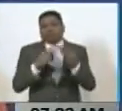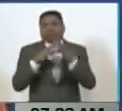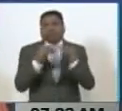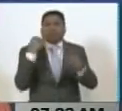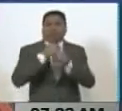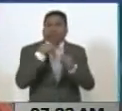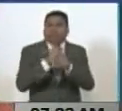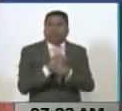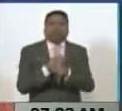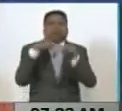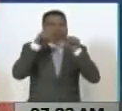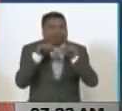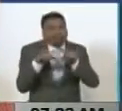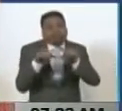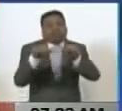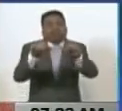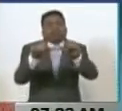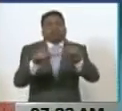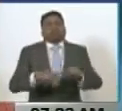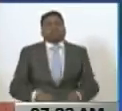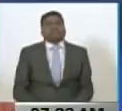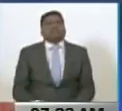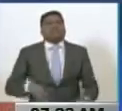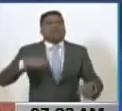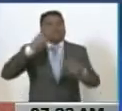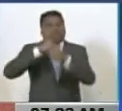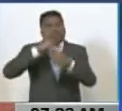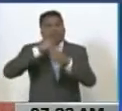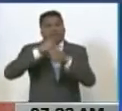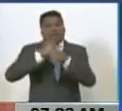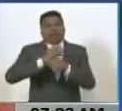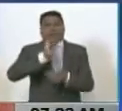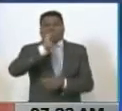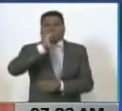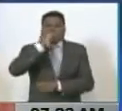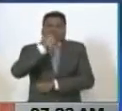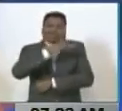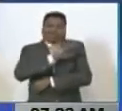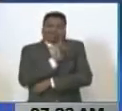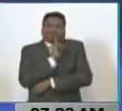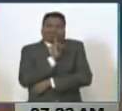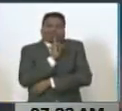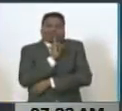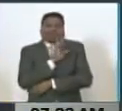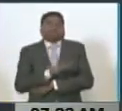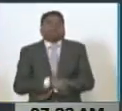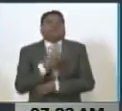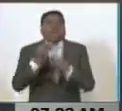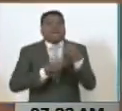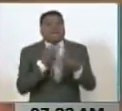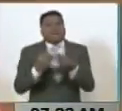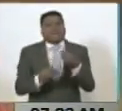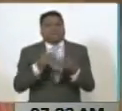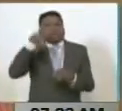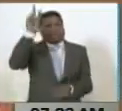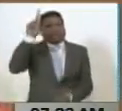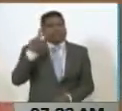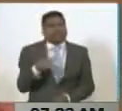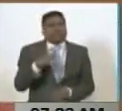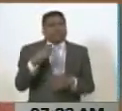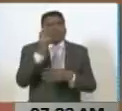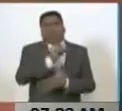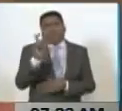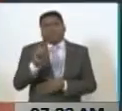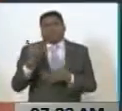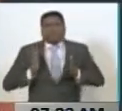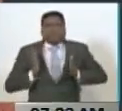este trabajo, que es un trabajo anónimo prácticamente, pero que se hace a diario por muchísimas personas dedicadas a esto. Y